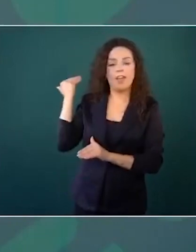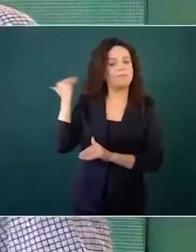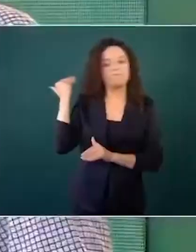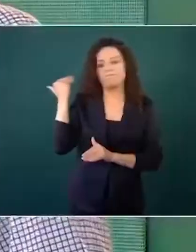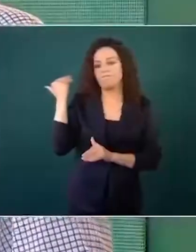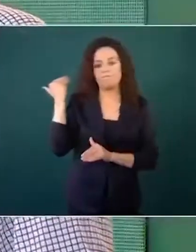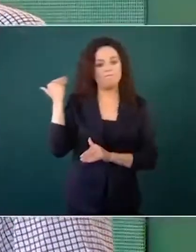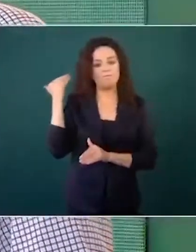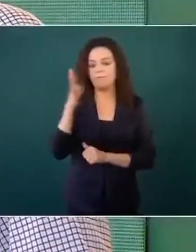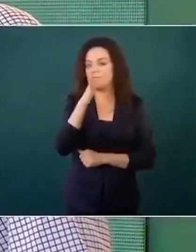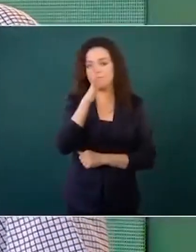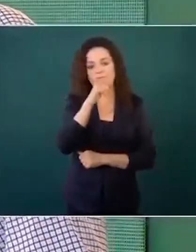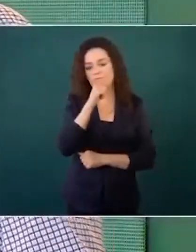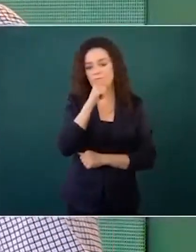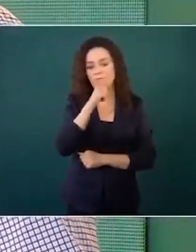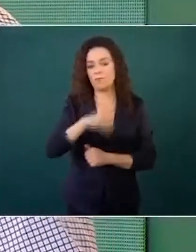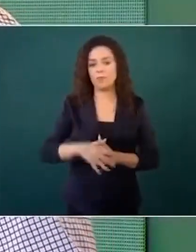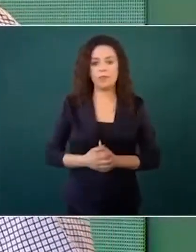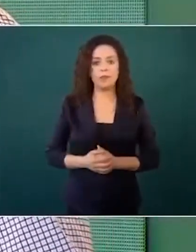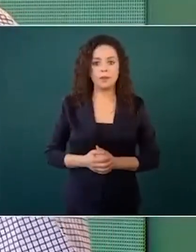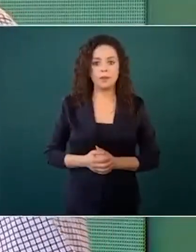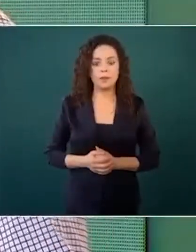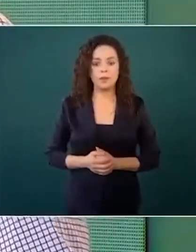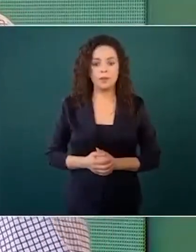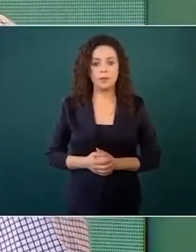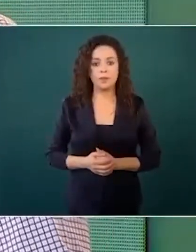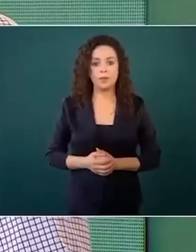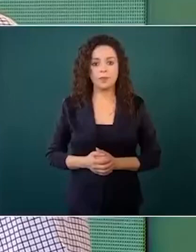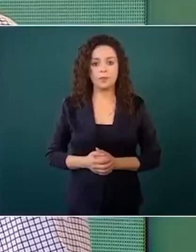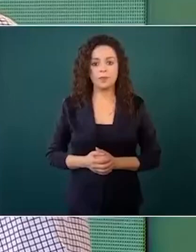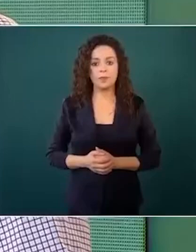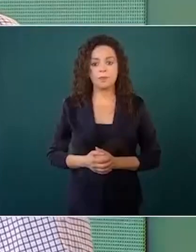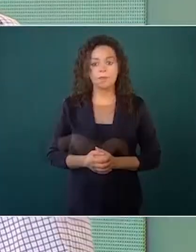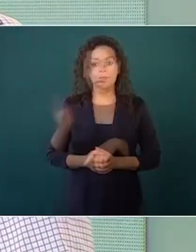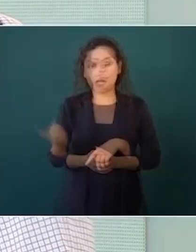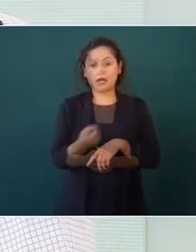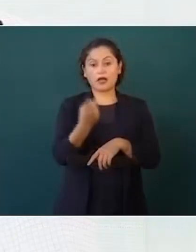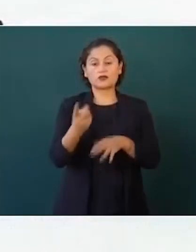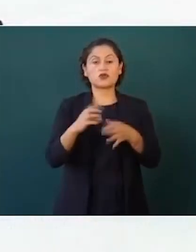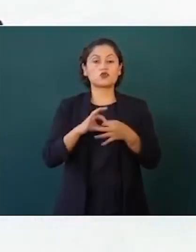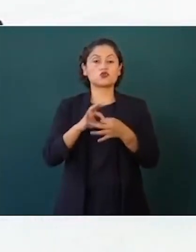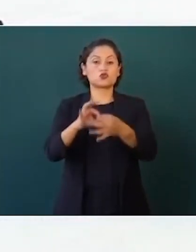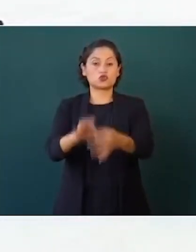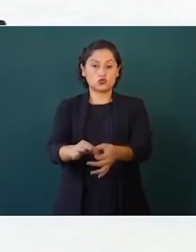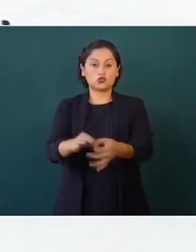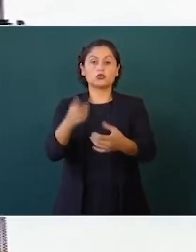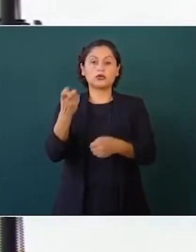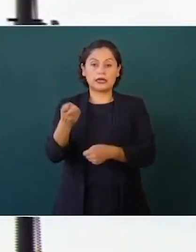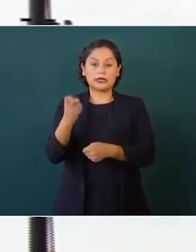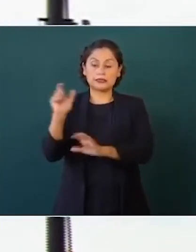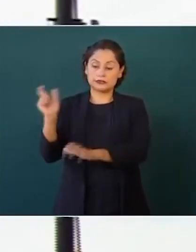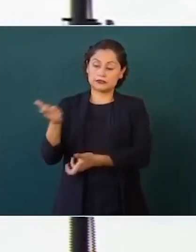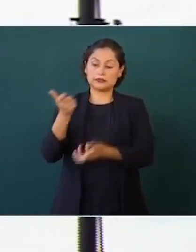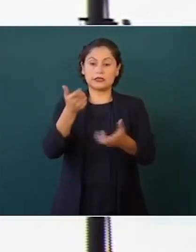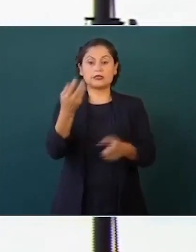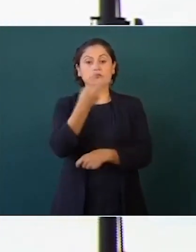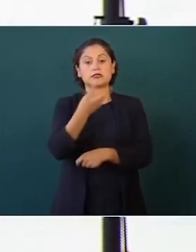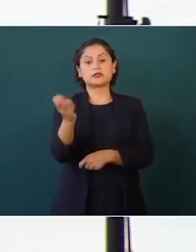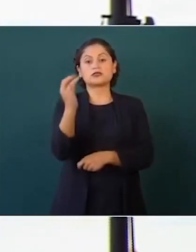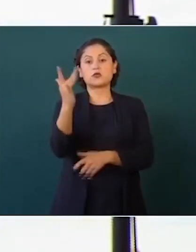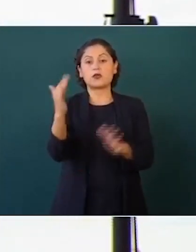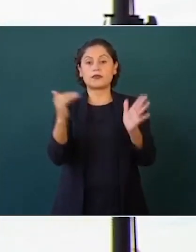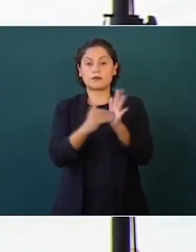pidió que esto se aclarara. Ahí mismo, el vocero presidencial, Jesús Ramírez Cuevas, presentó